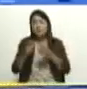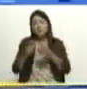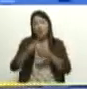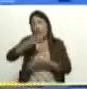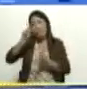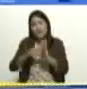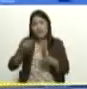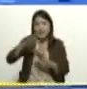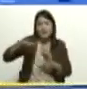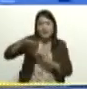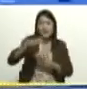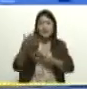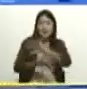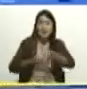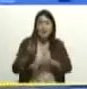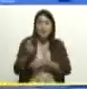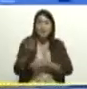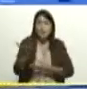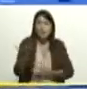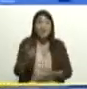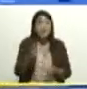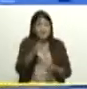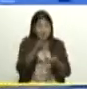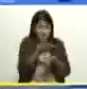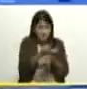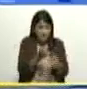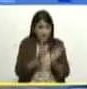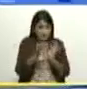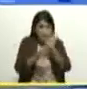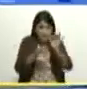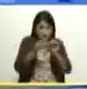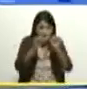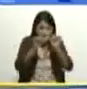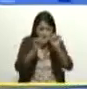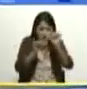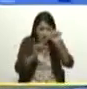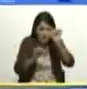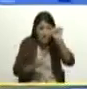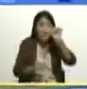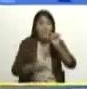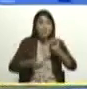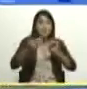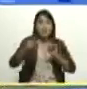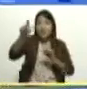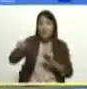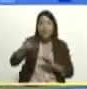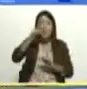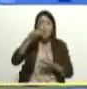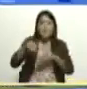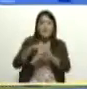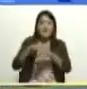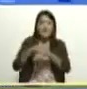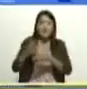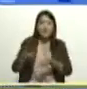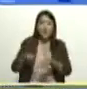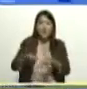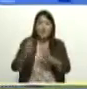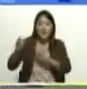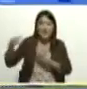guerra. Todo esto es importante. Aquí tenemos un economista, el ministro de Pesca, que es economista.